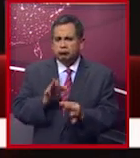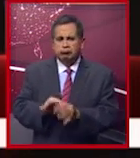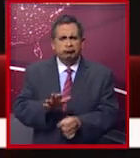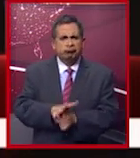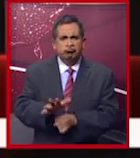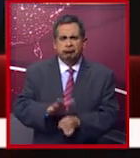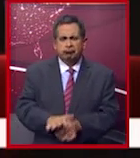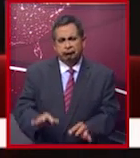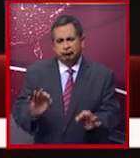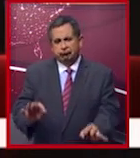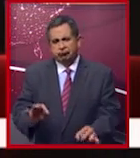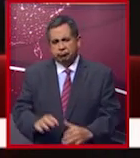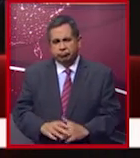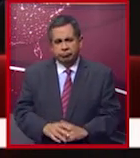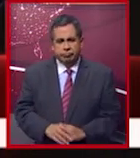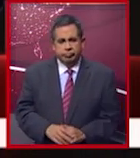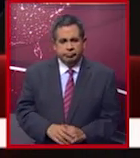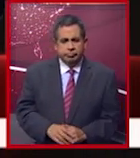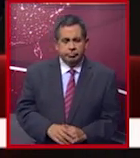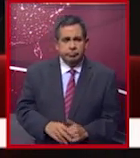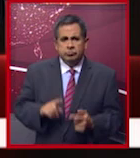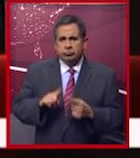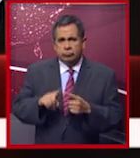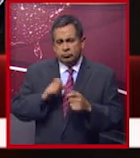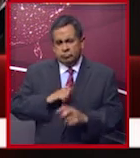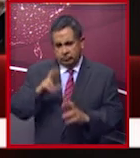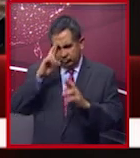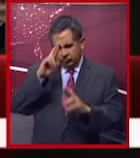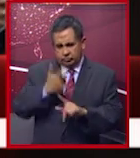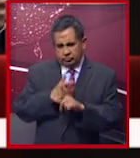satisfechos. Asegura el respeto a la